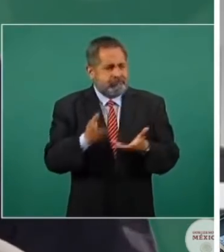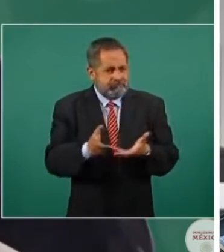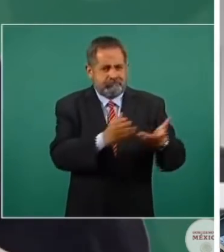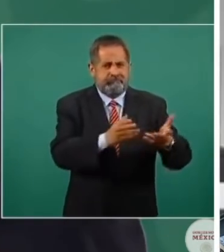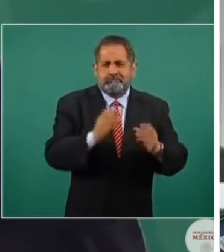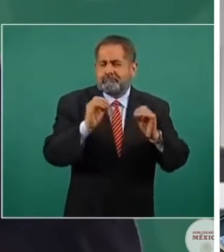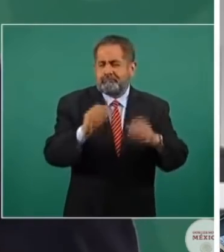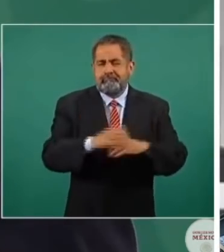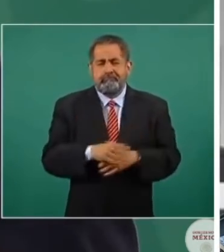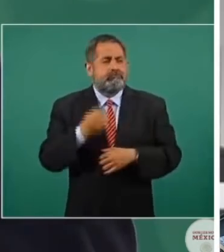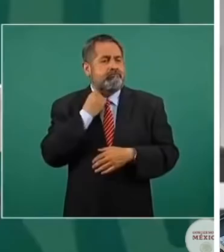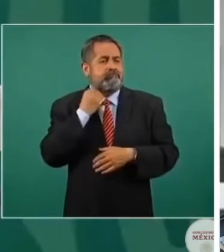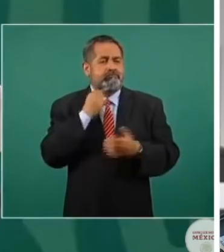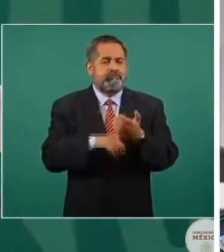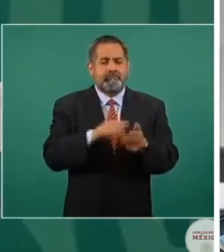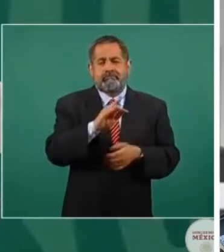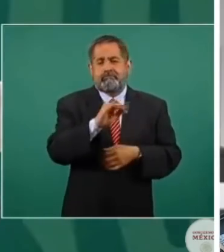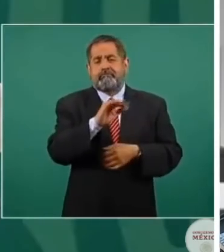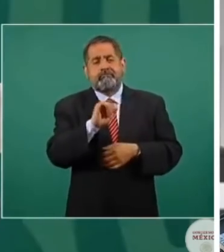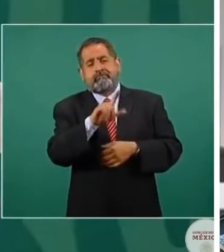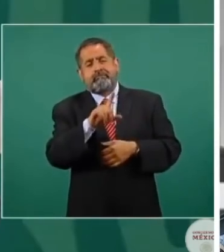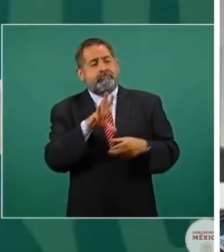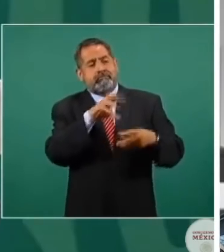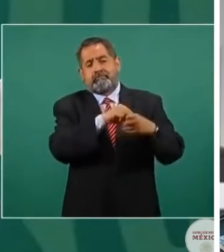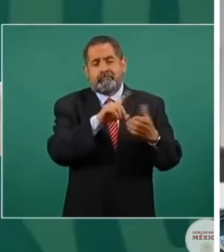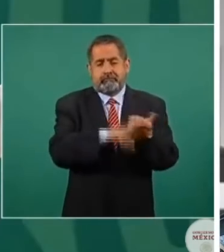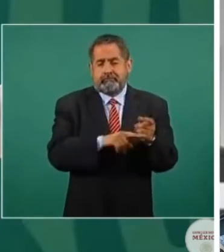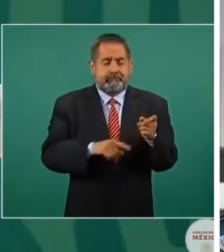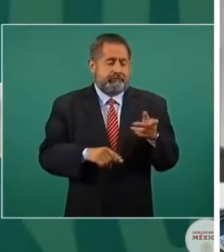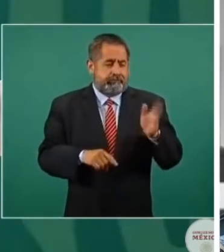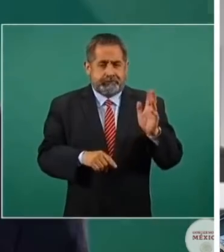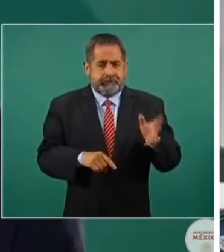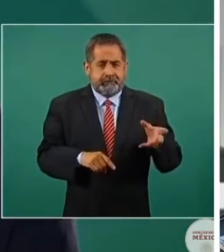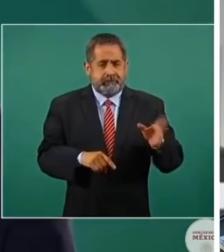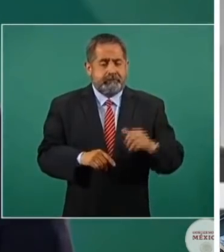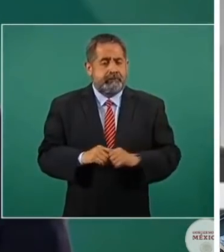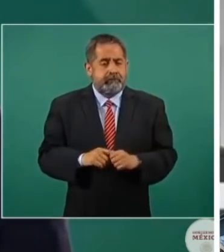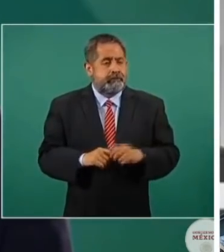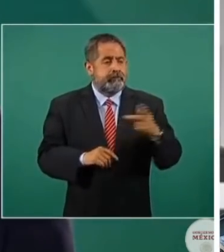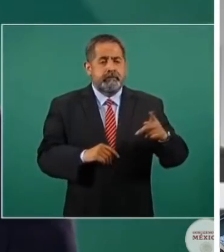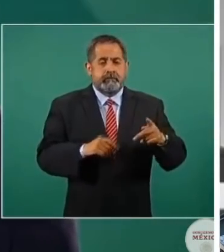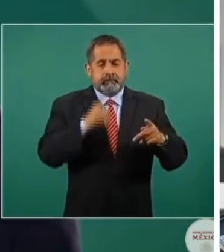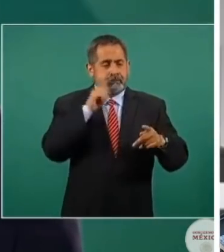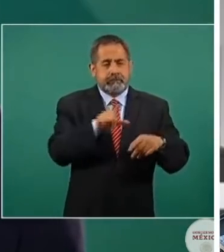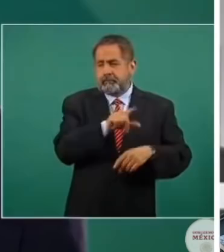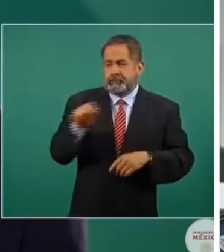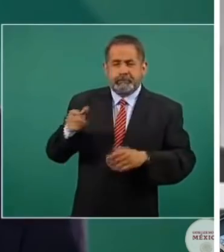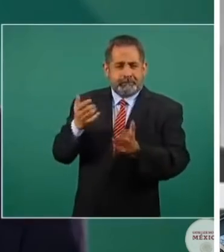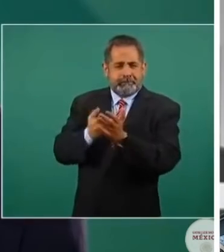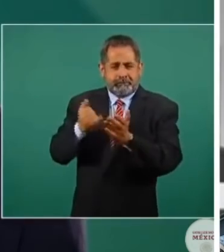una de Juan Cepeda. Y también vamos a ver qué dijo el presidente de la mesa directiva y